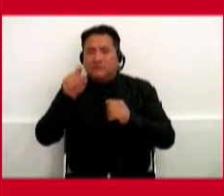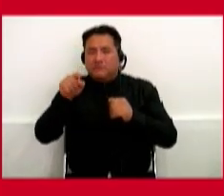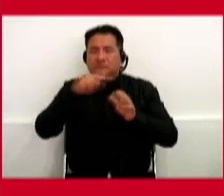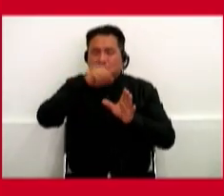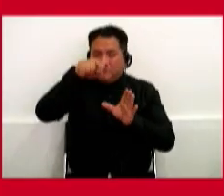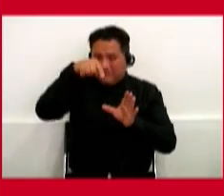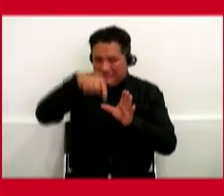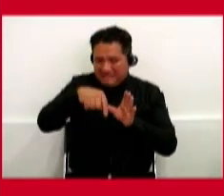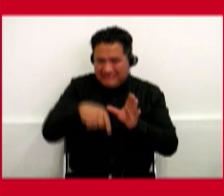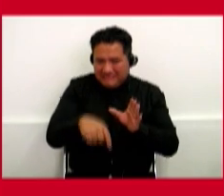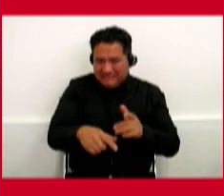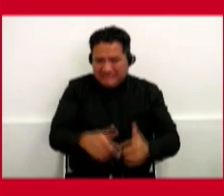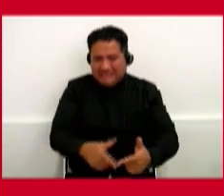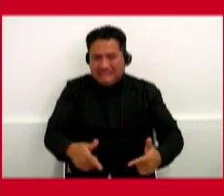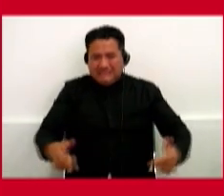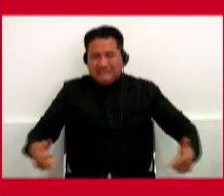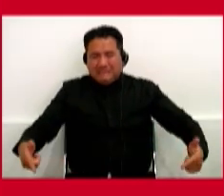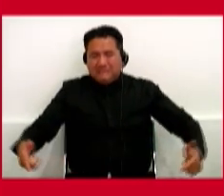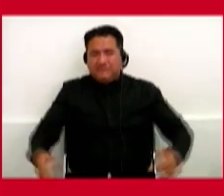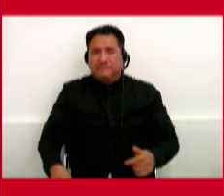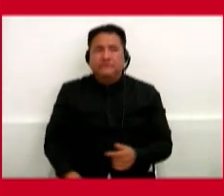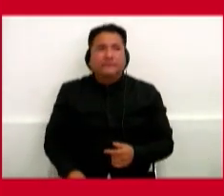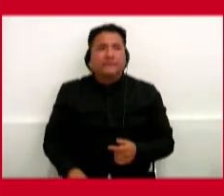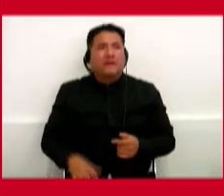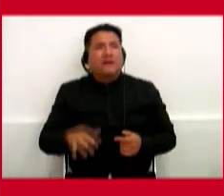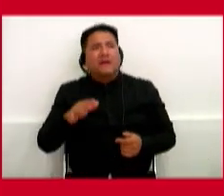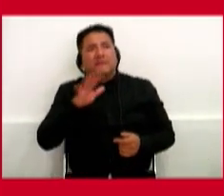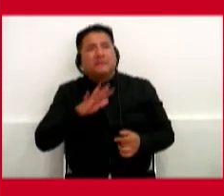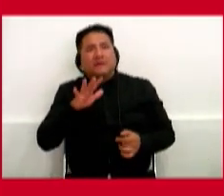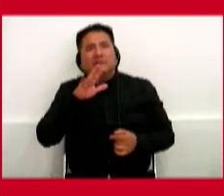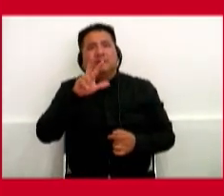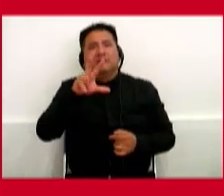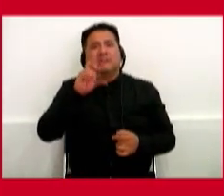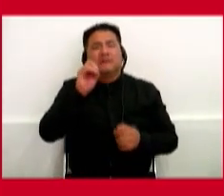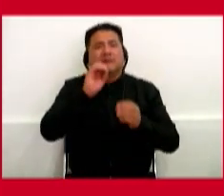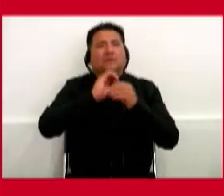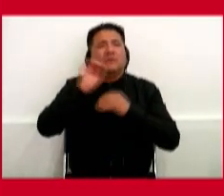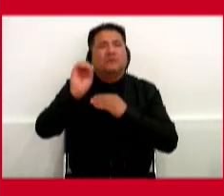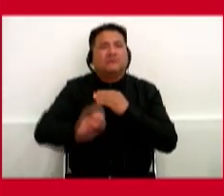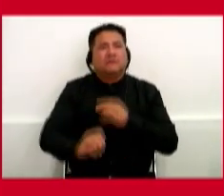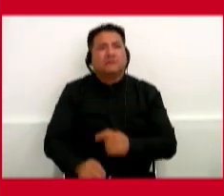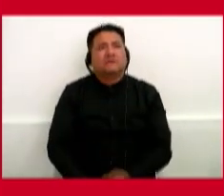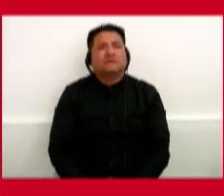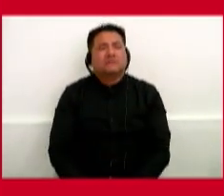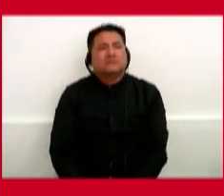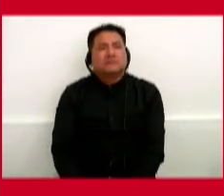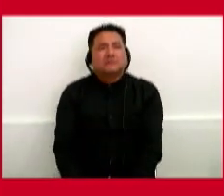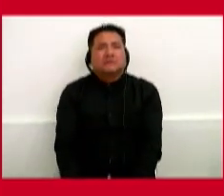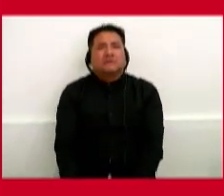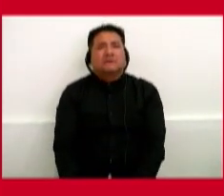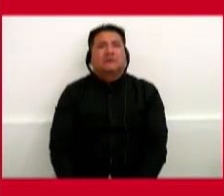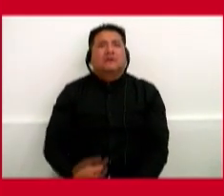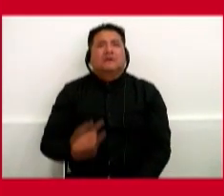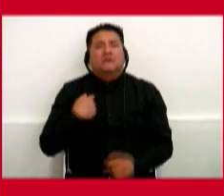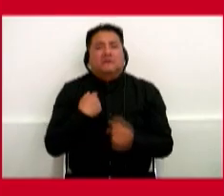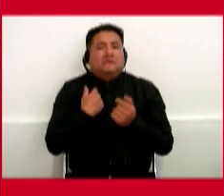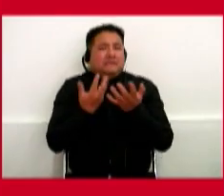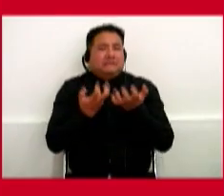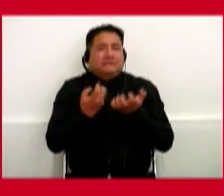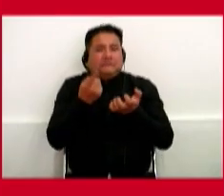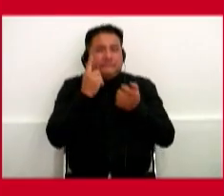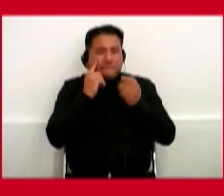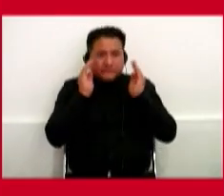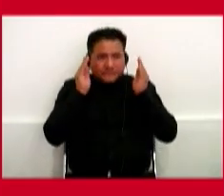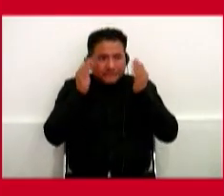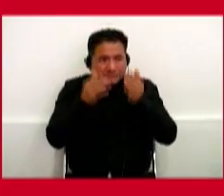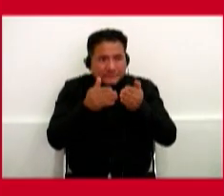90% y una sobreexcavación promedio de 30%. Quisiera que se centren un poco en el gráfico